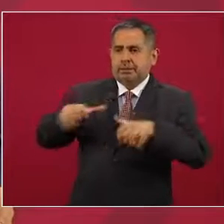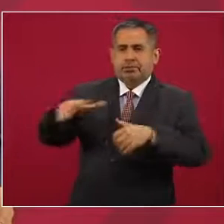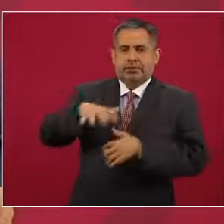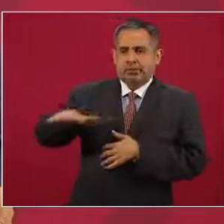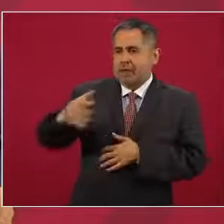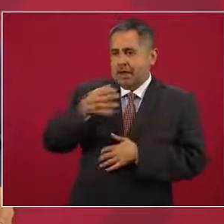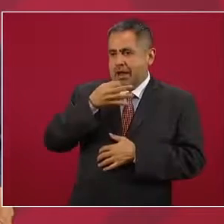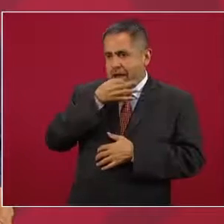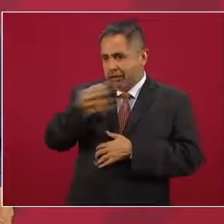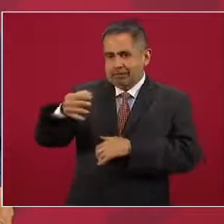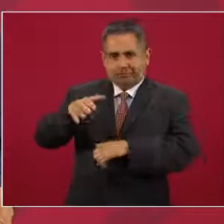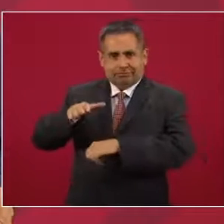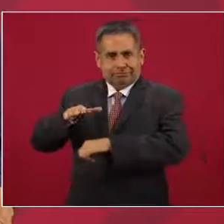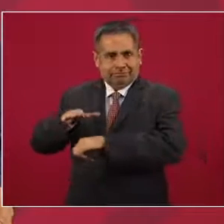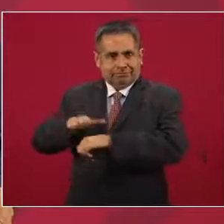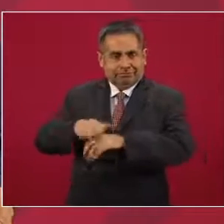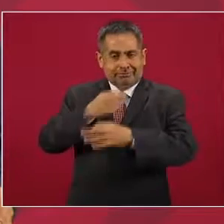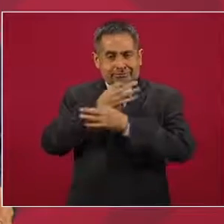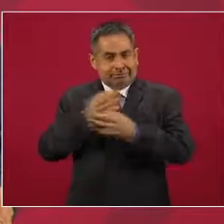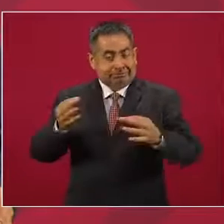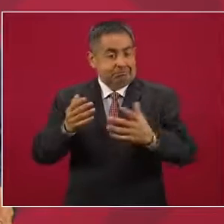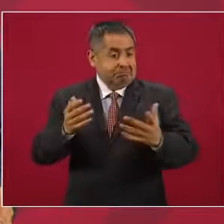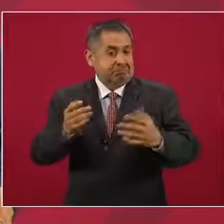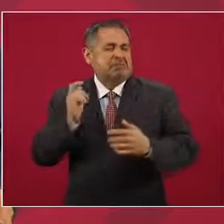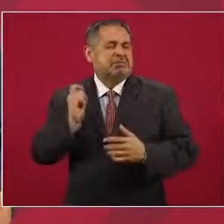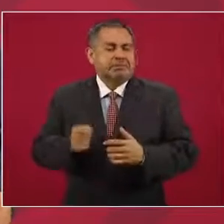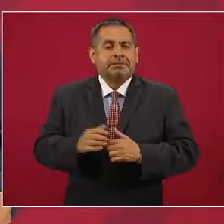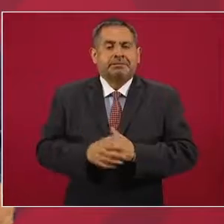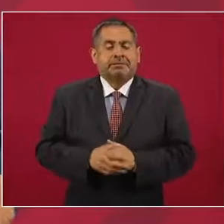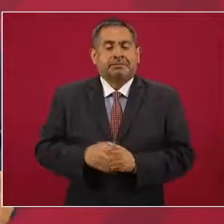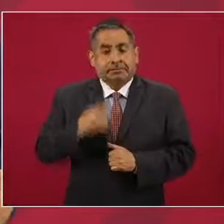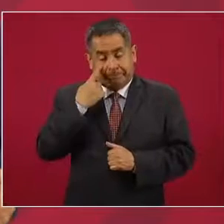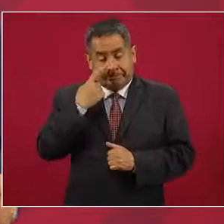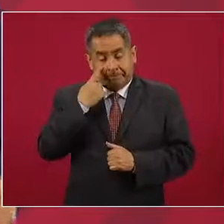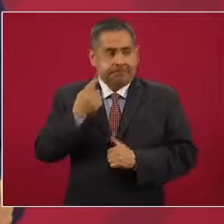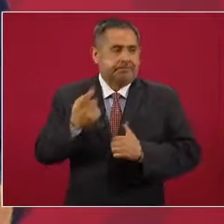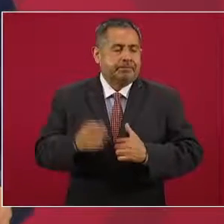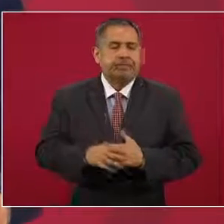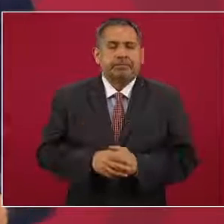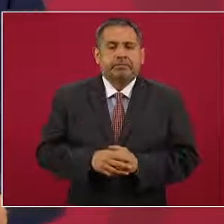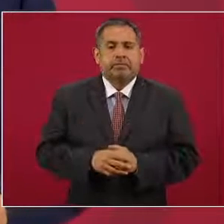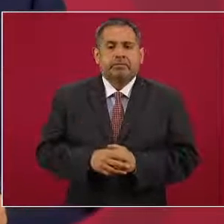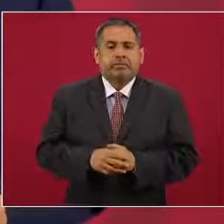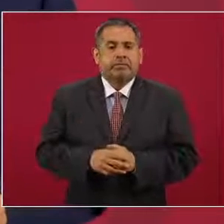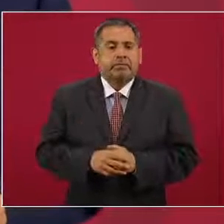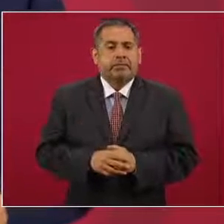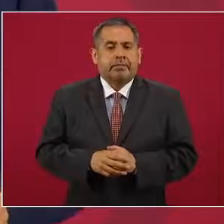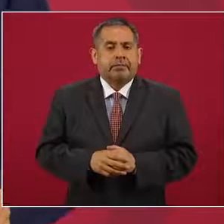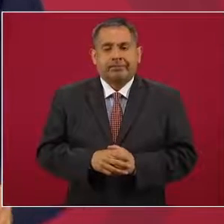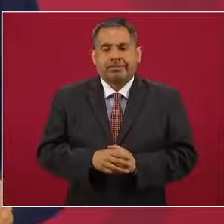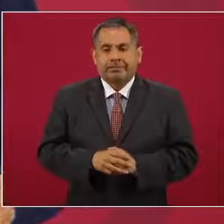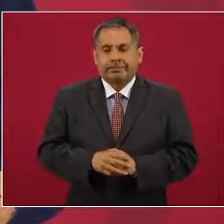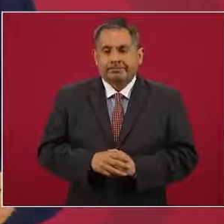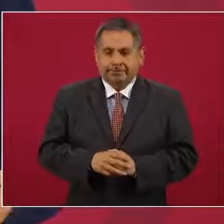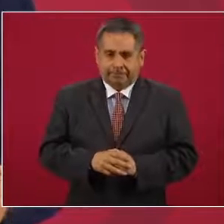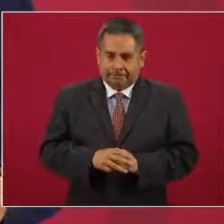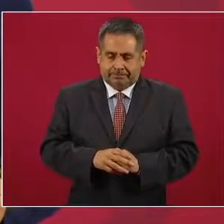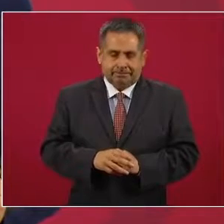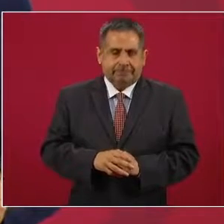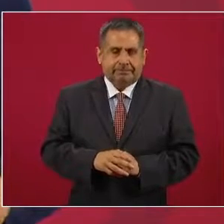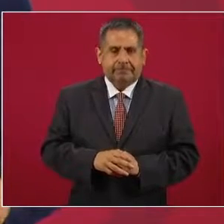informarles que de conformidad con los datos